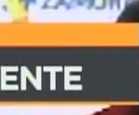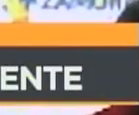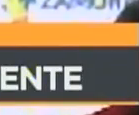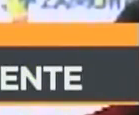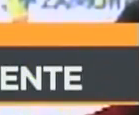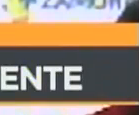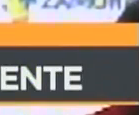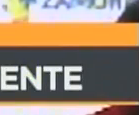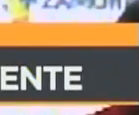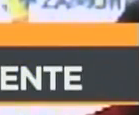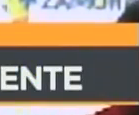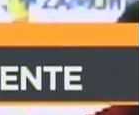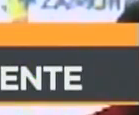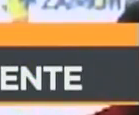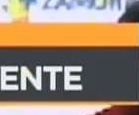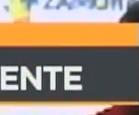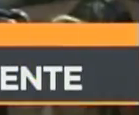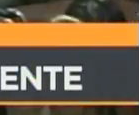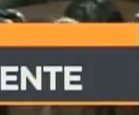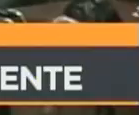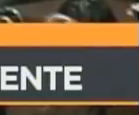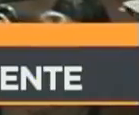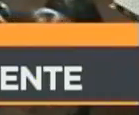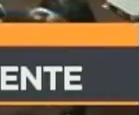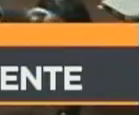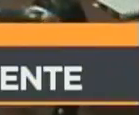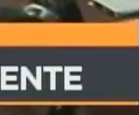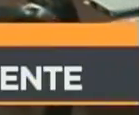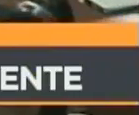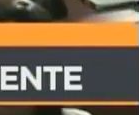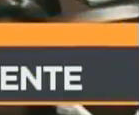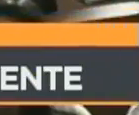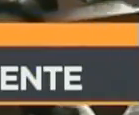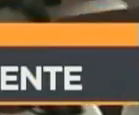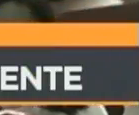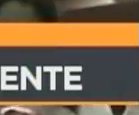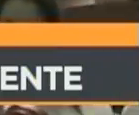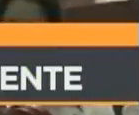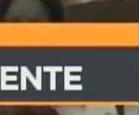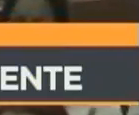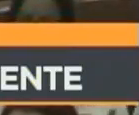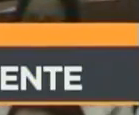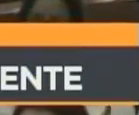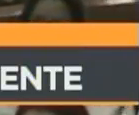duela a ellos, pero es el presidente de la República.